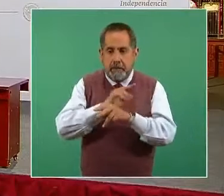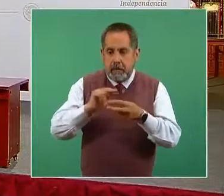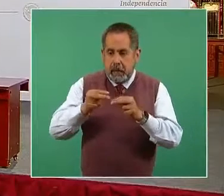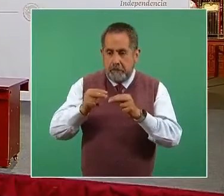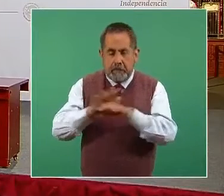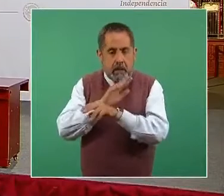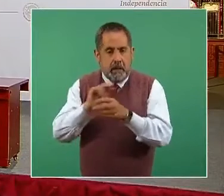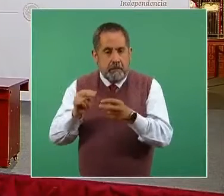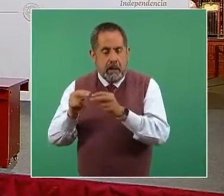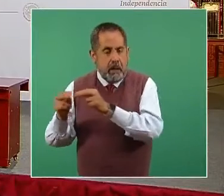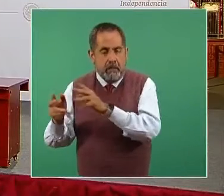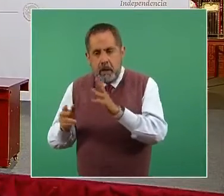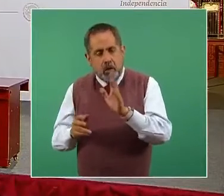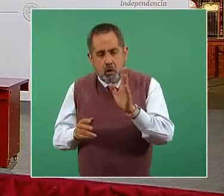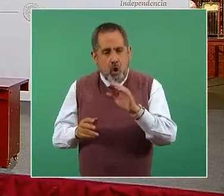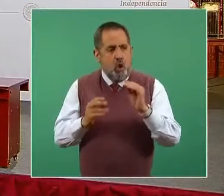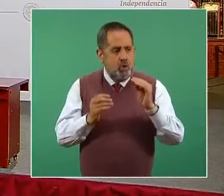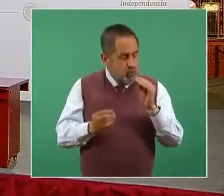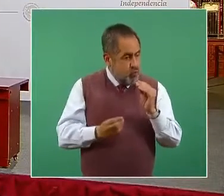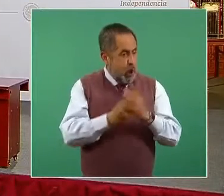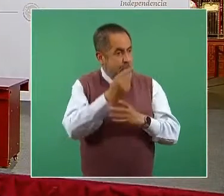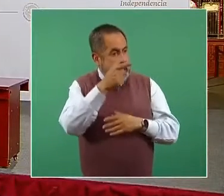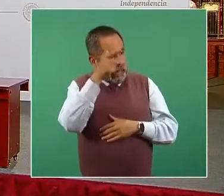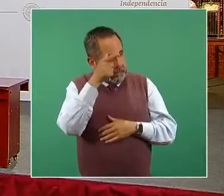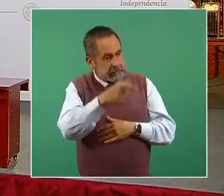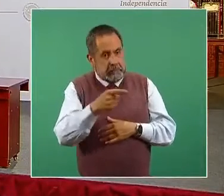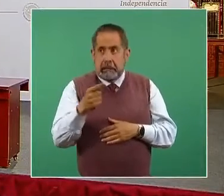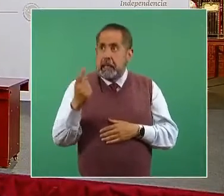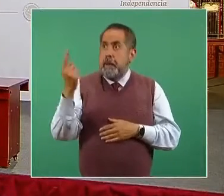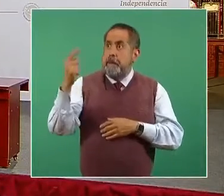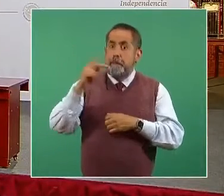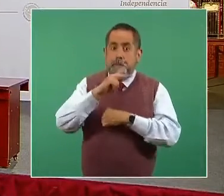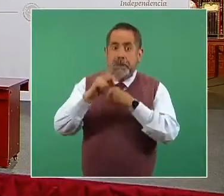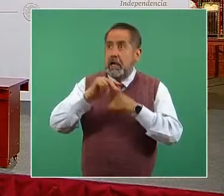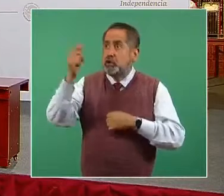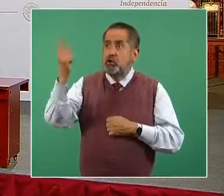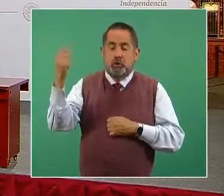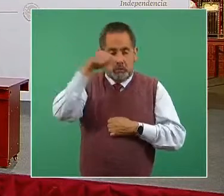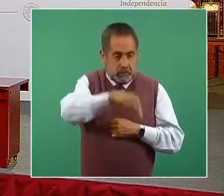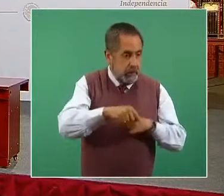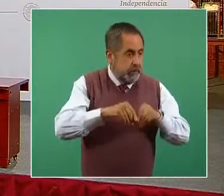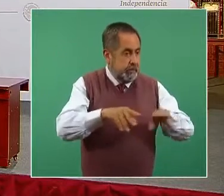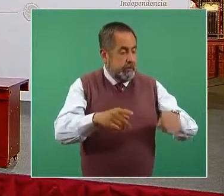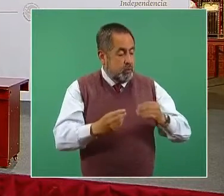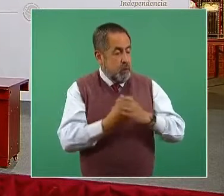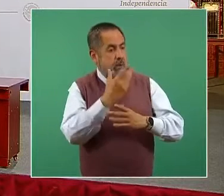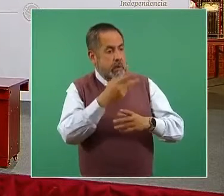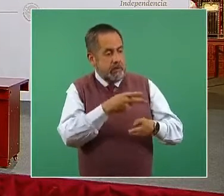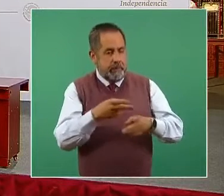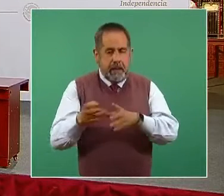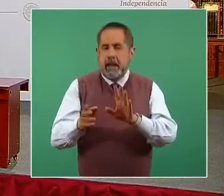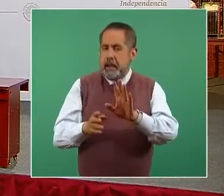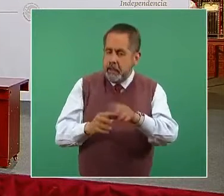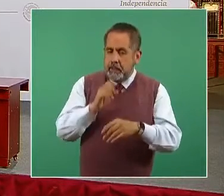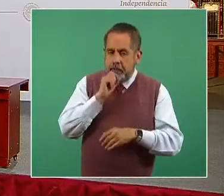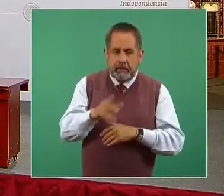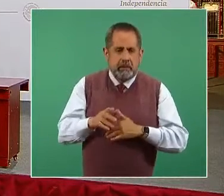su momento ser nuevas variantes introducidas al país. Y esto entonces ya entra en el siguiente campo, que